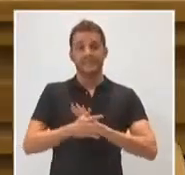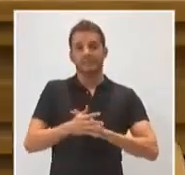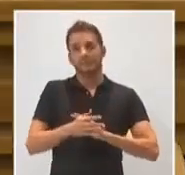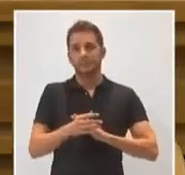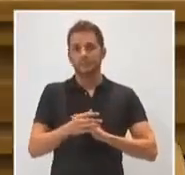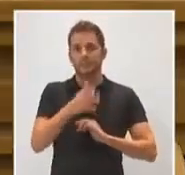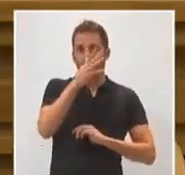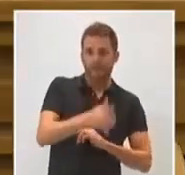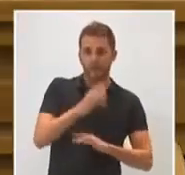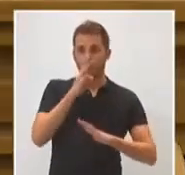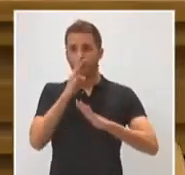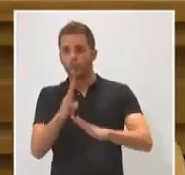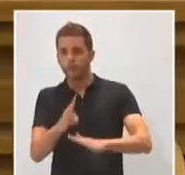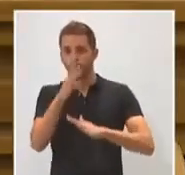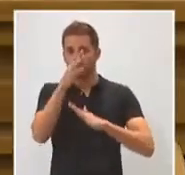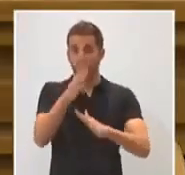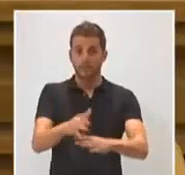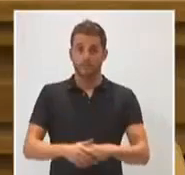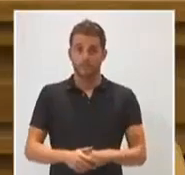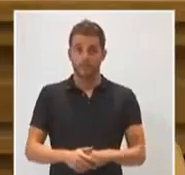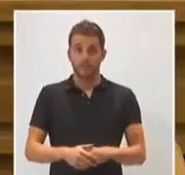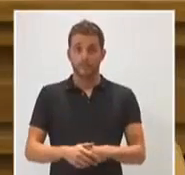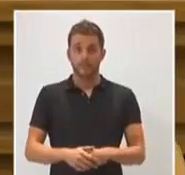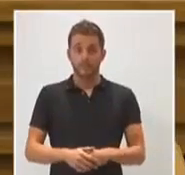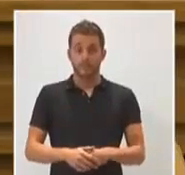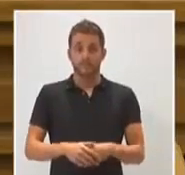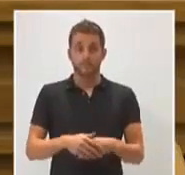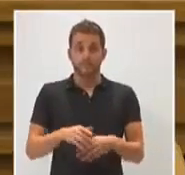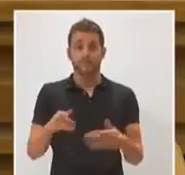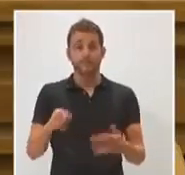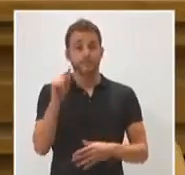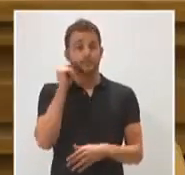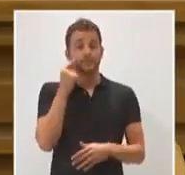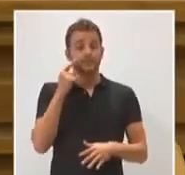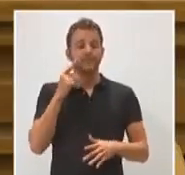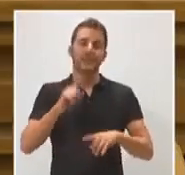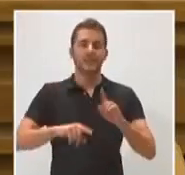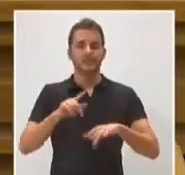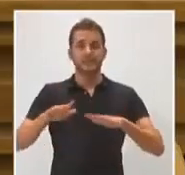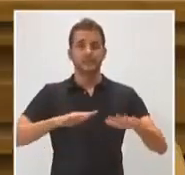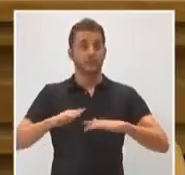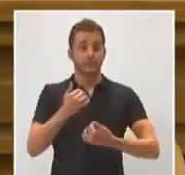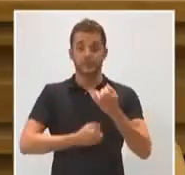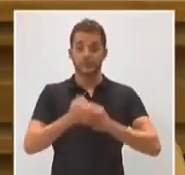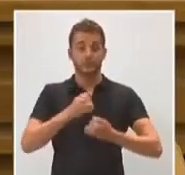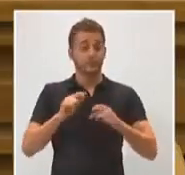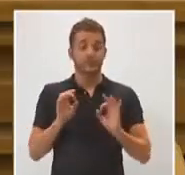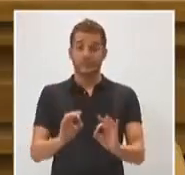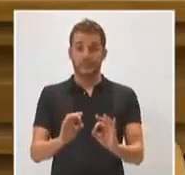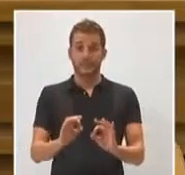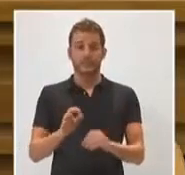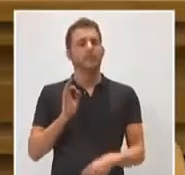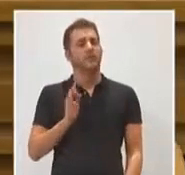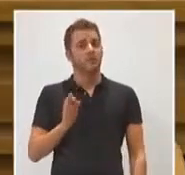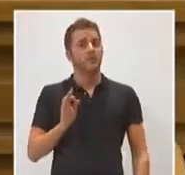de 8 de 10 años evidentemente al pairo y al amparo de los movimientos económicos en la realidad si se quiere ser serio pero lo cierto